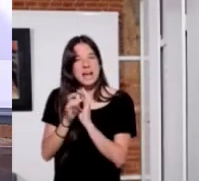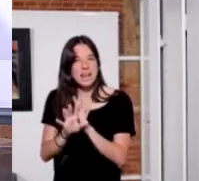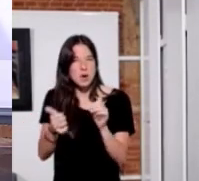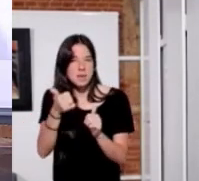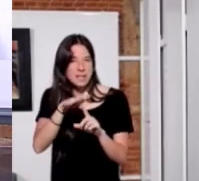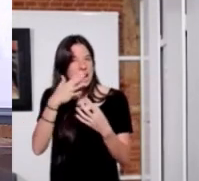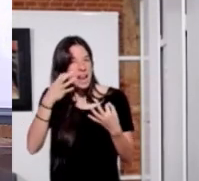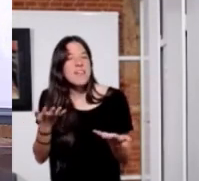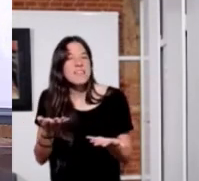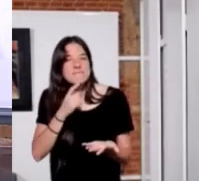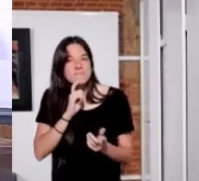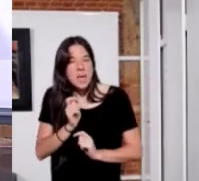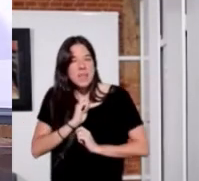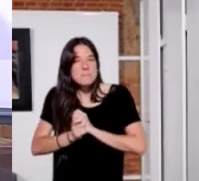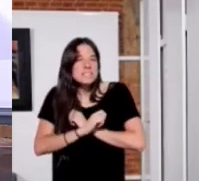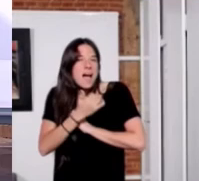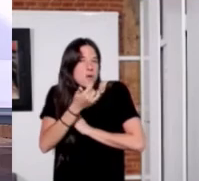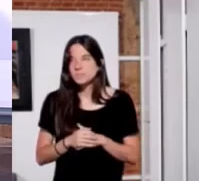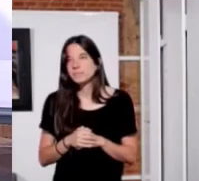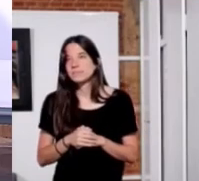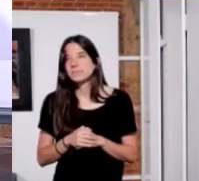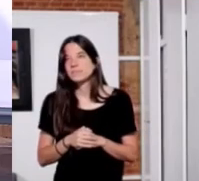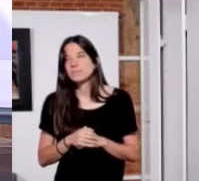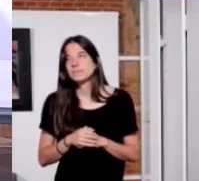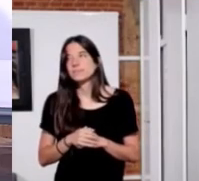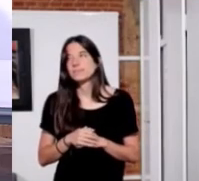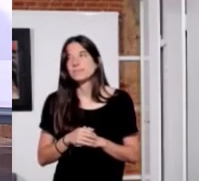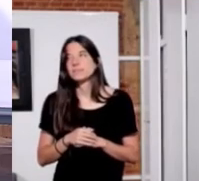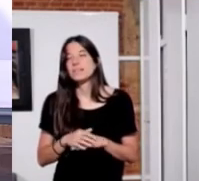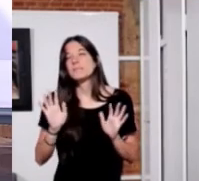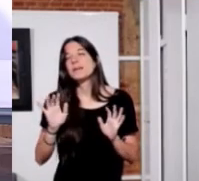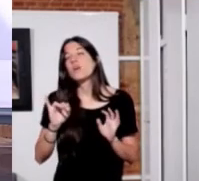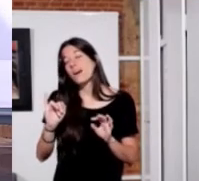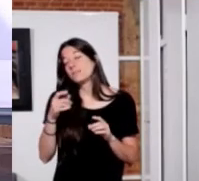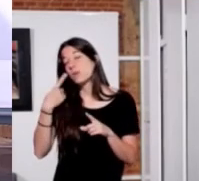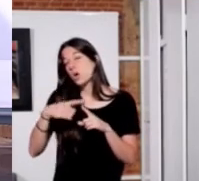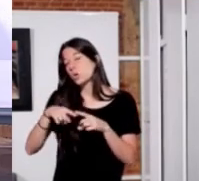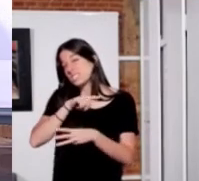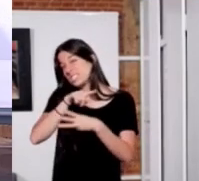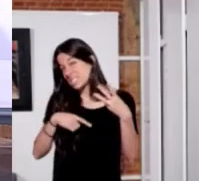que has estado y sigues estando de otra manera, qué le hace falta para